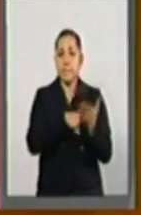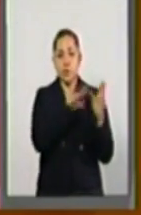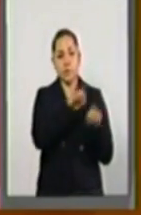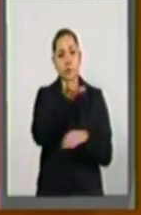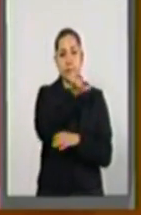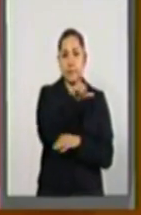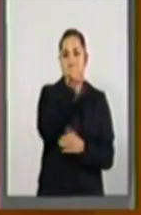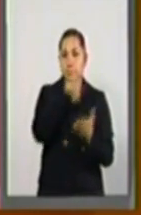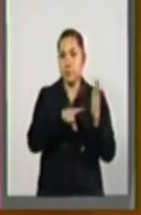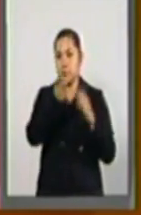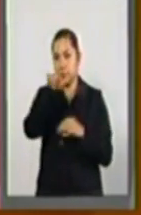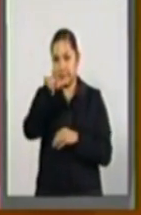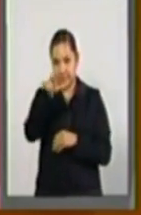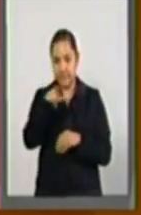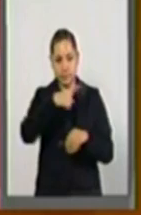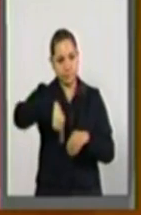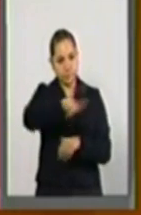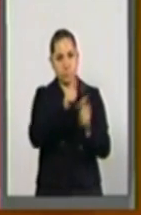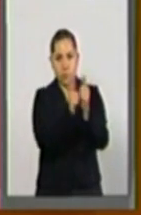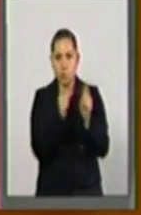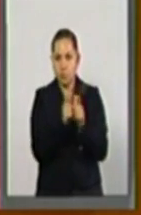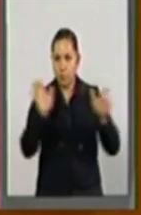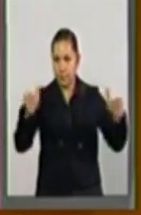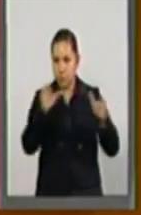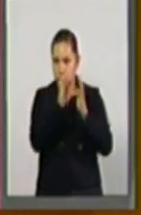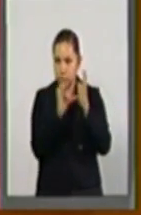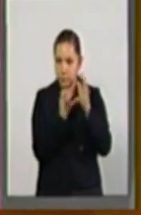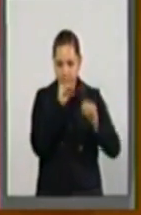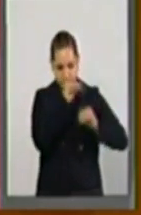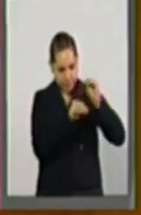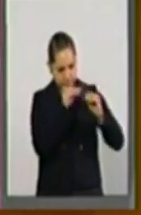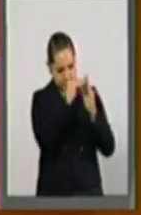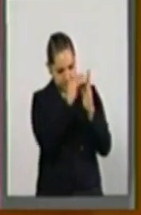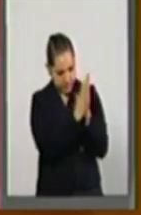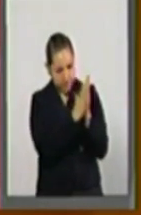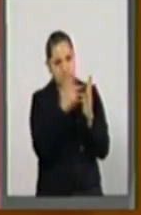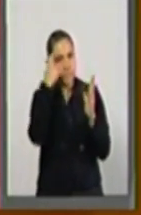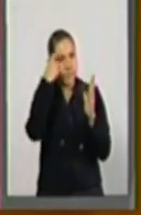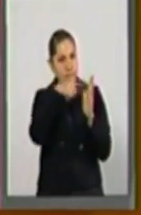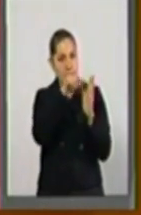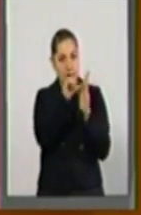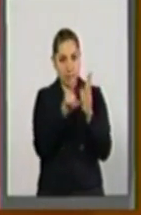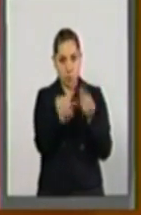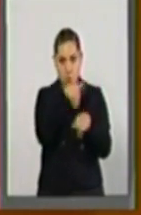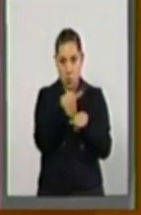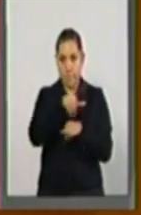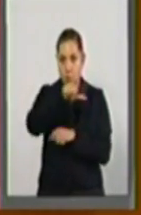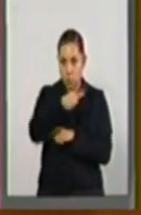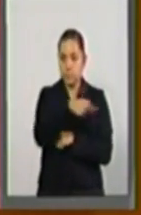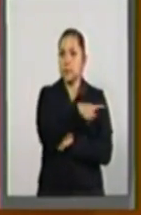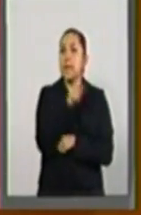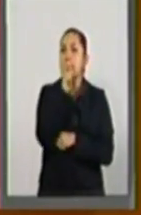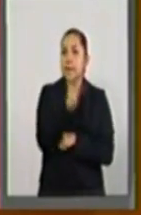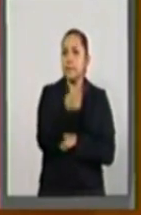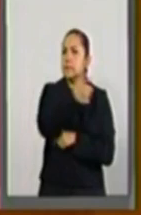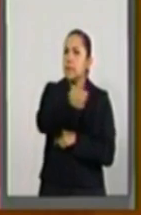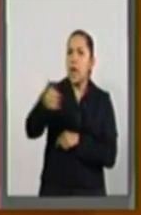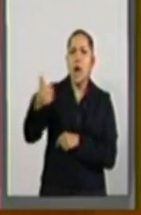1916-17, para nuestro artículo 11 se establecieron la libertad de tránsito y la libertad de